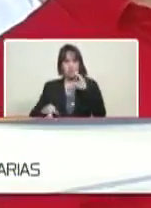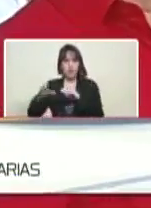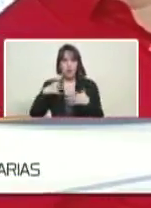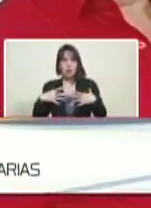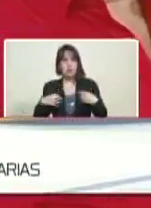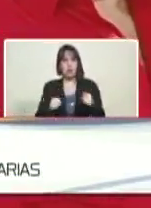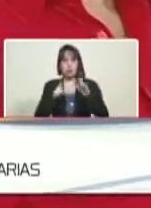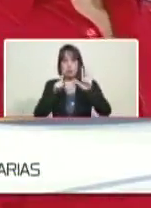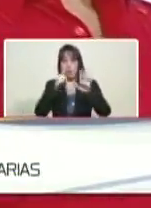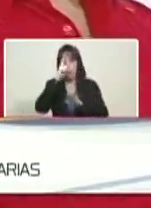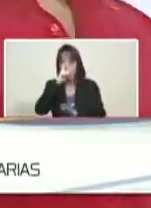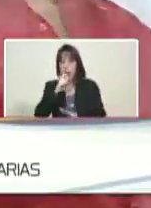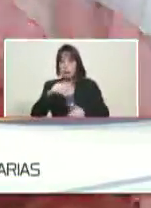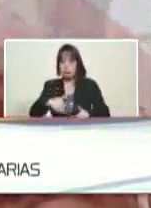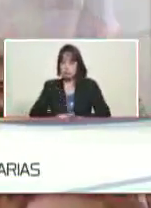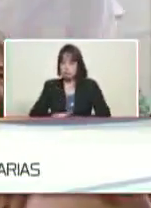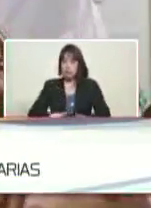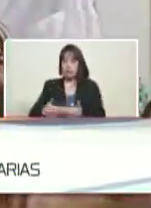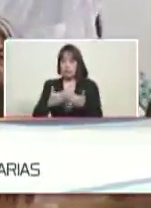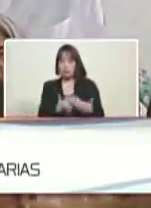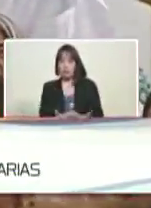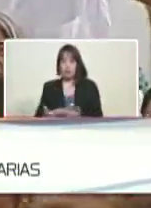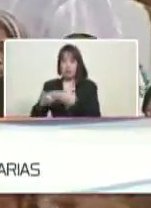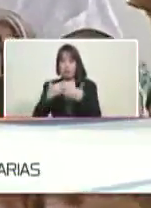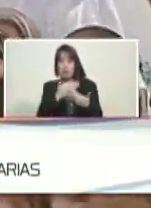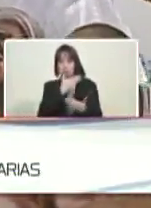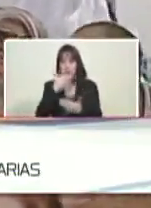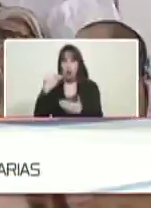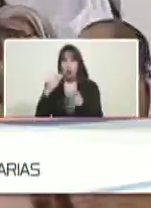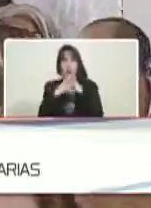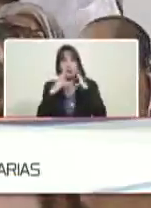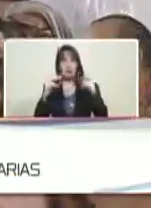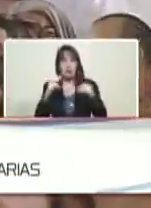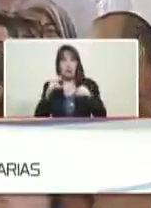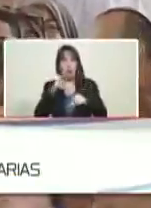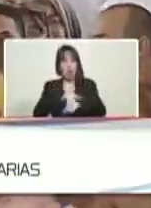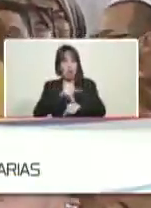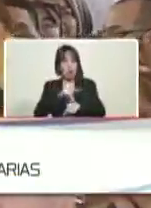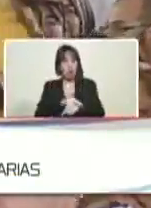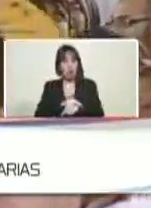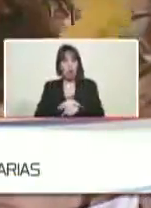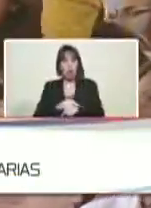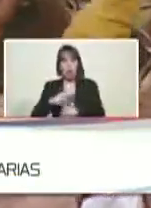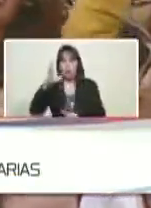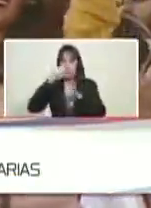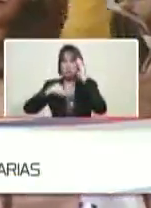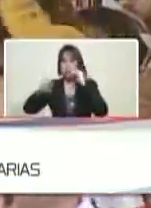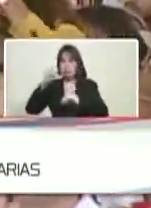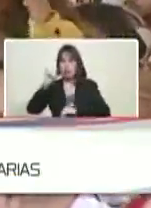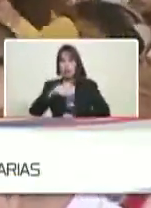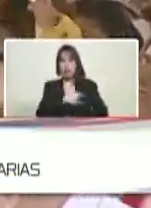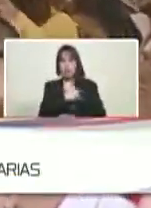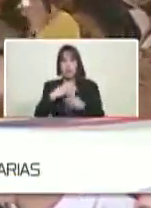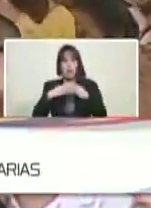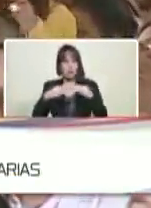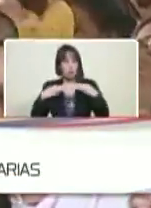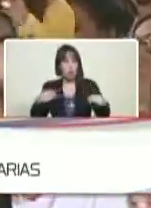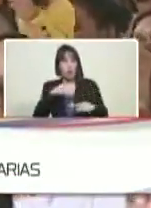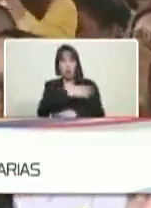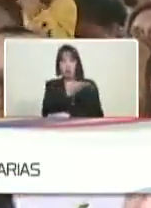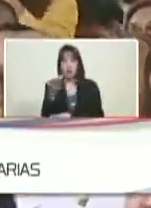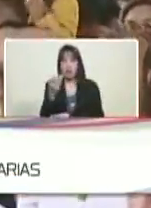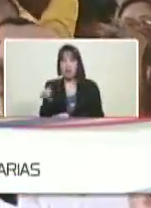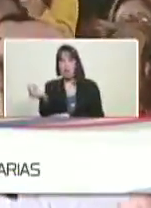6 años de estudio, están mejor preparados que todos los médicos que se han formado en las universidades públicas. Ustedes tienen más